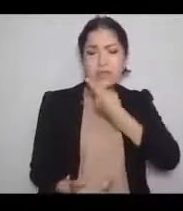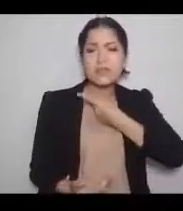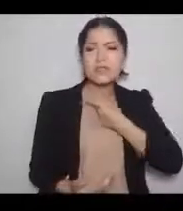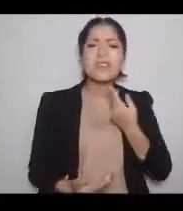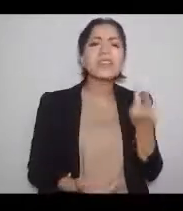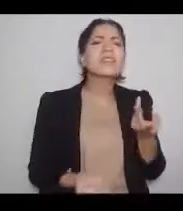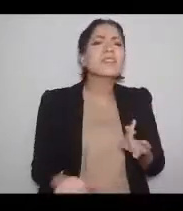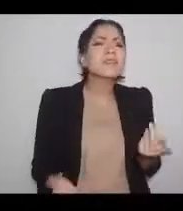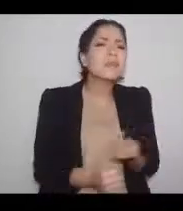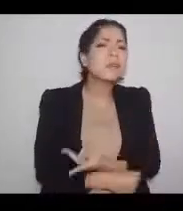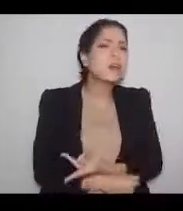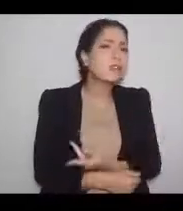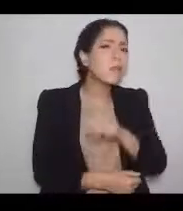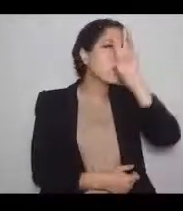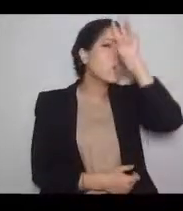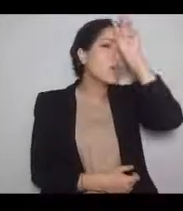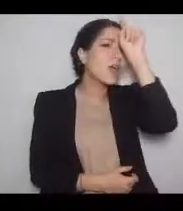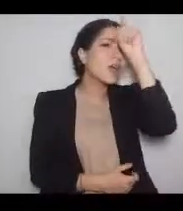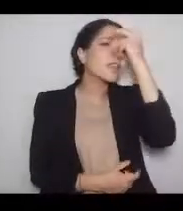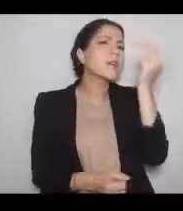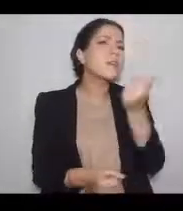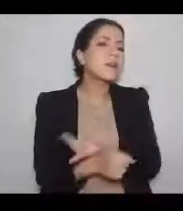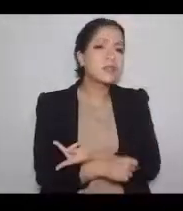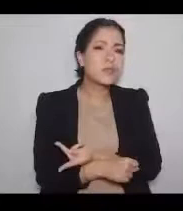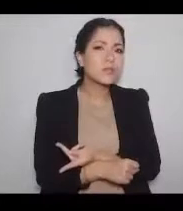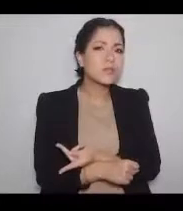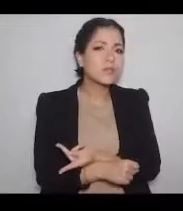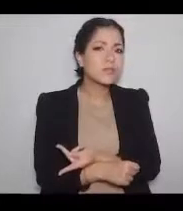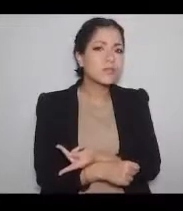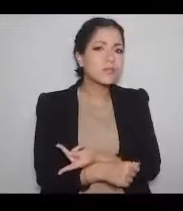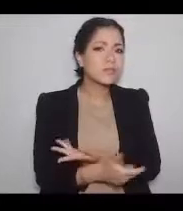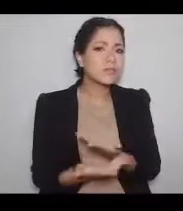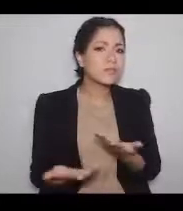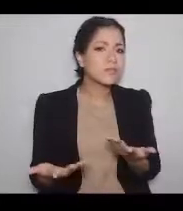sabe? ¿Qué sabe de Monterrey, ese bastión del cabrito?